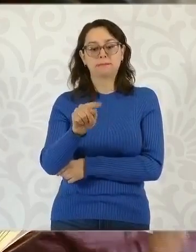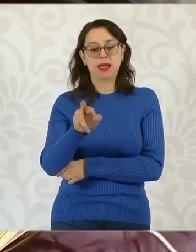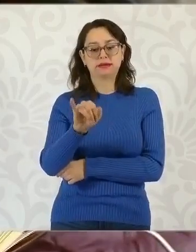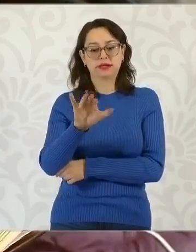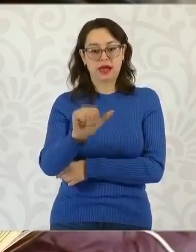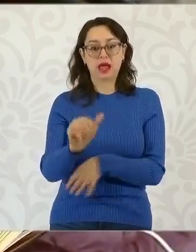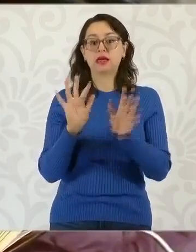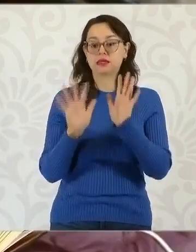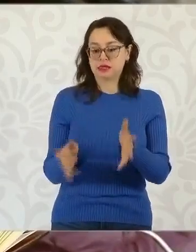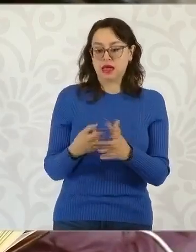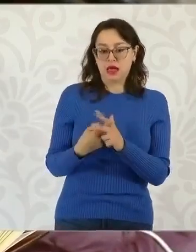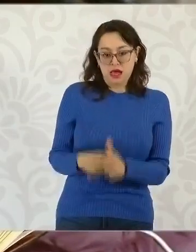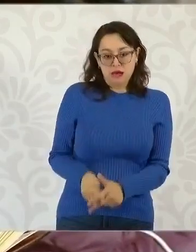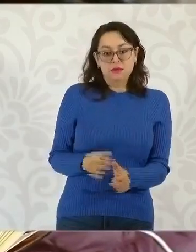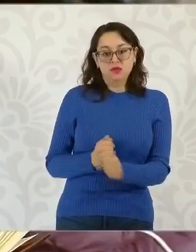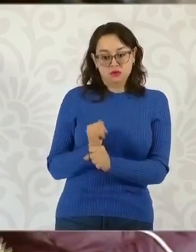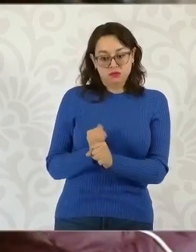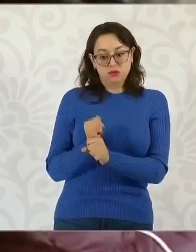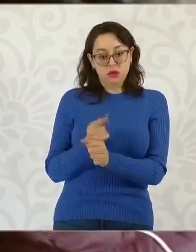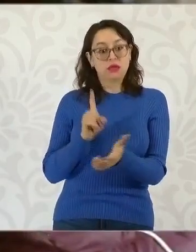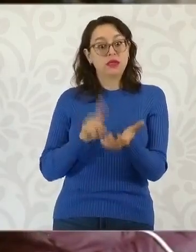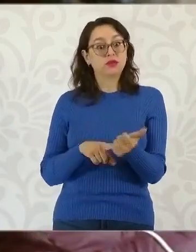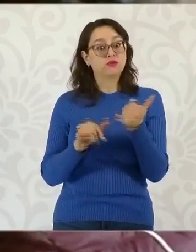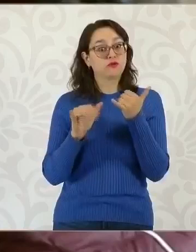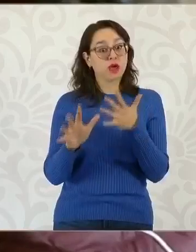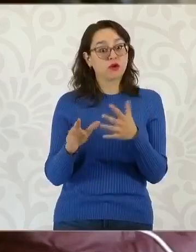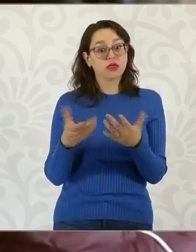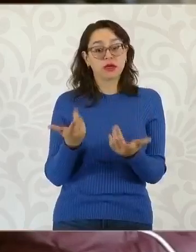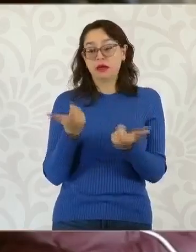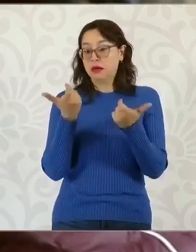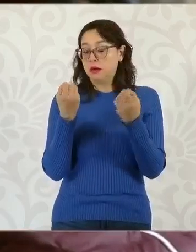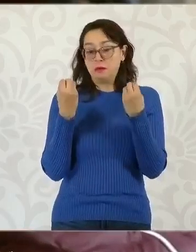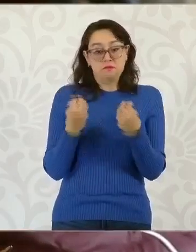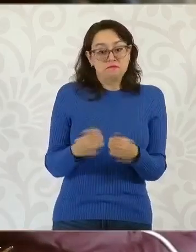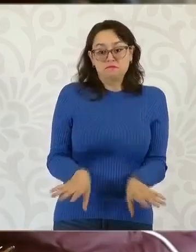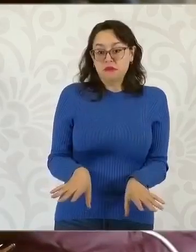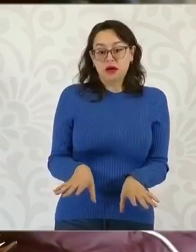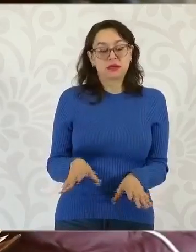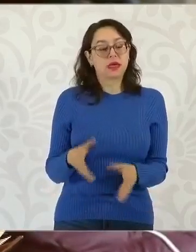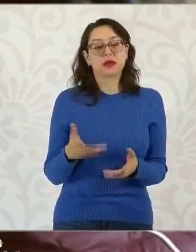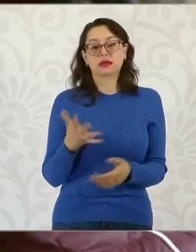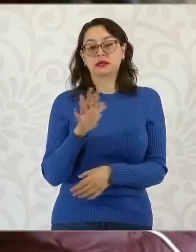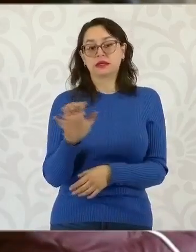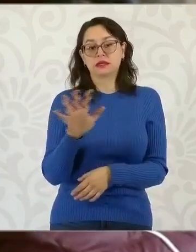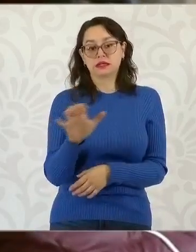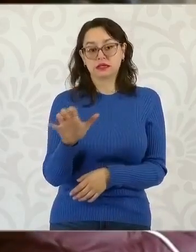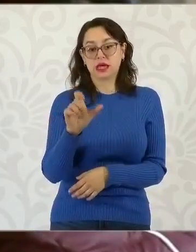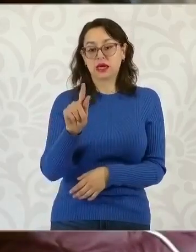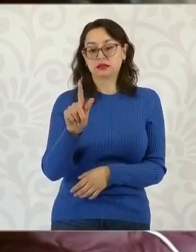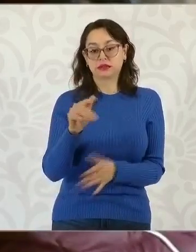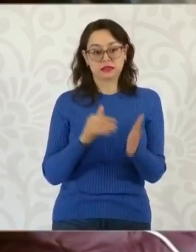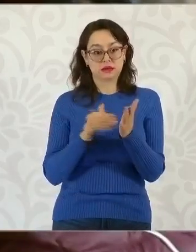investigaciones por este presunto fraude, del cual se habrían perdido o no se habrían recuperado todavía